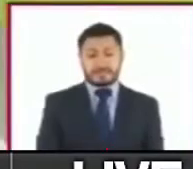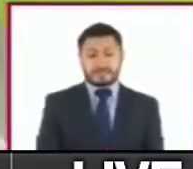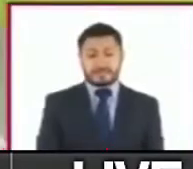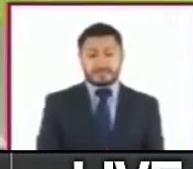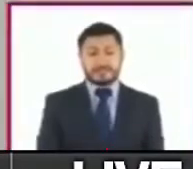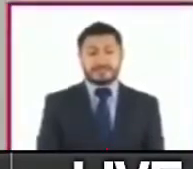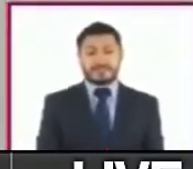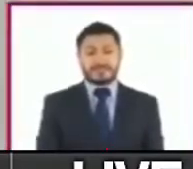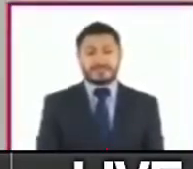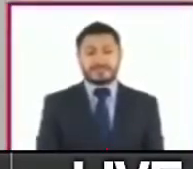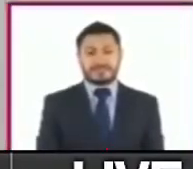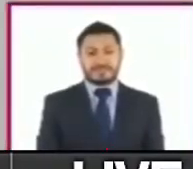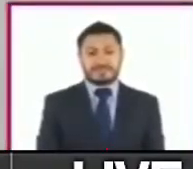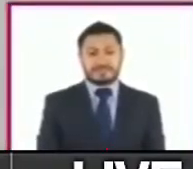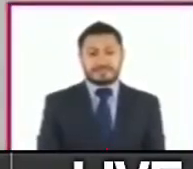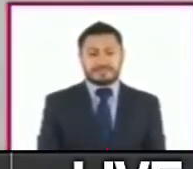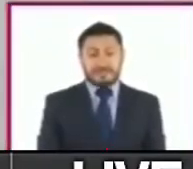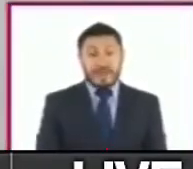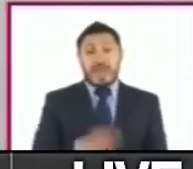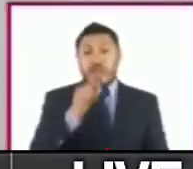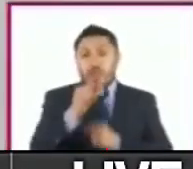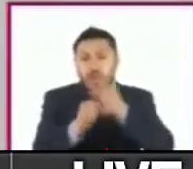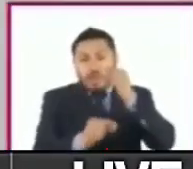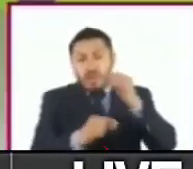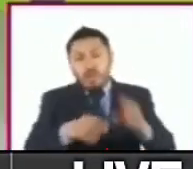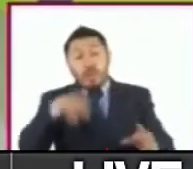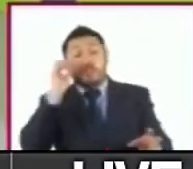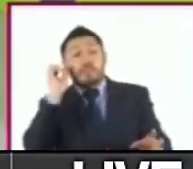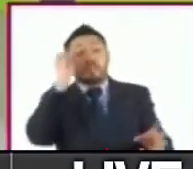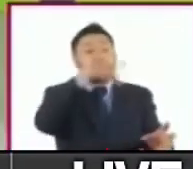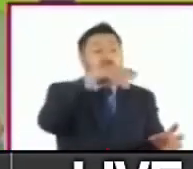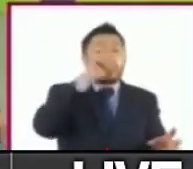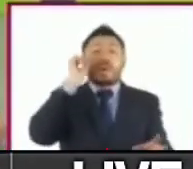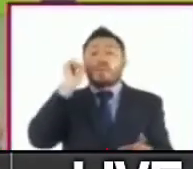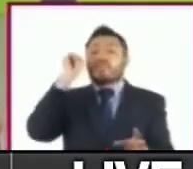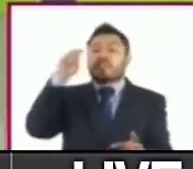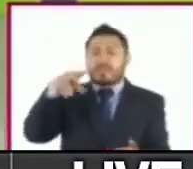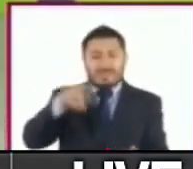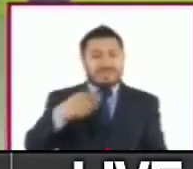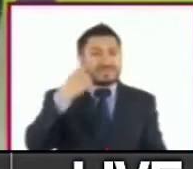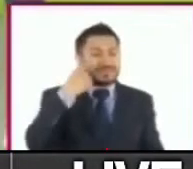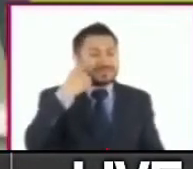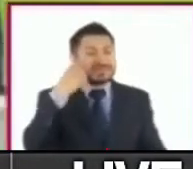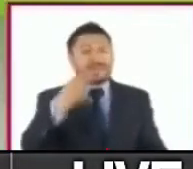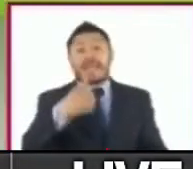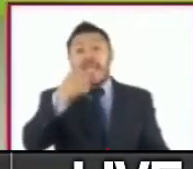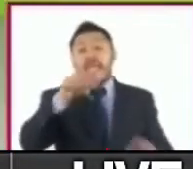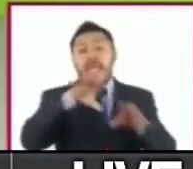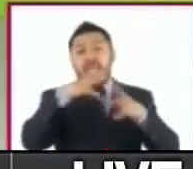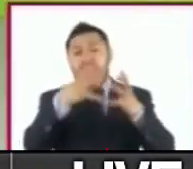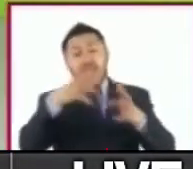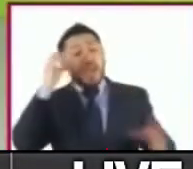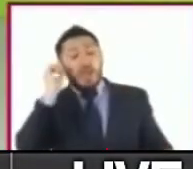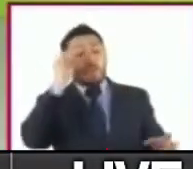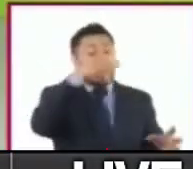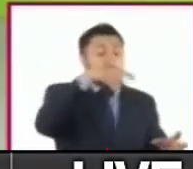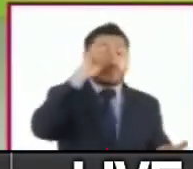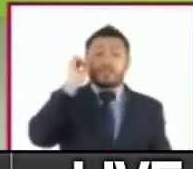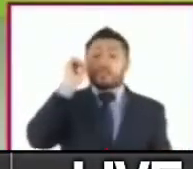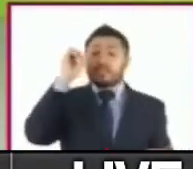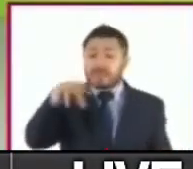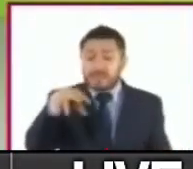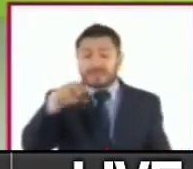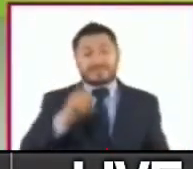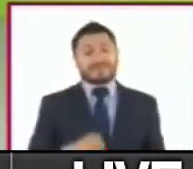Y vamos afinando nuestra puntería. Si se fijan, vamos a tener nuestras 6 pelotas. Aquí las